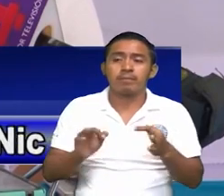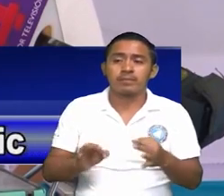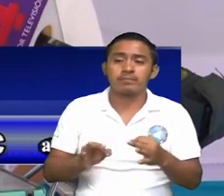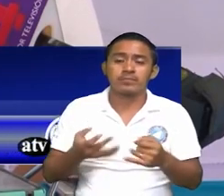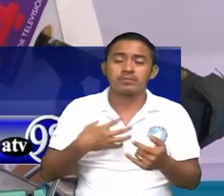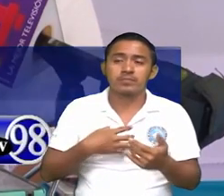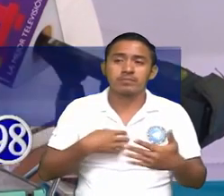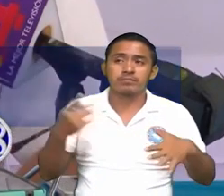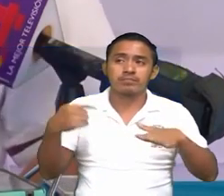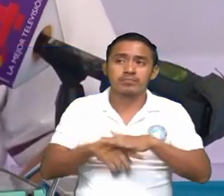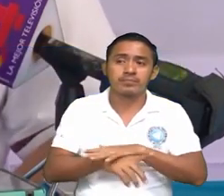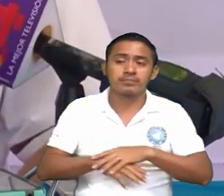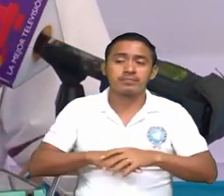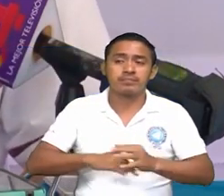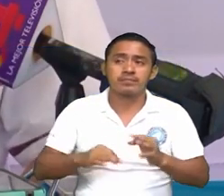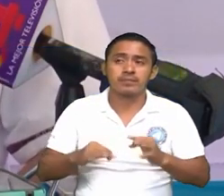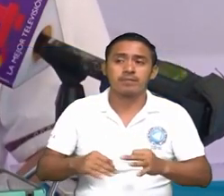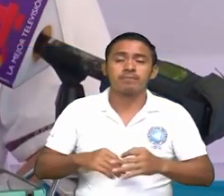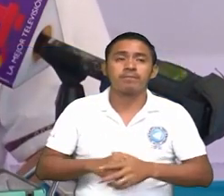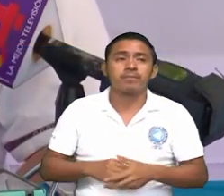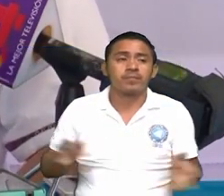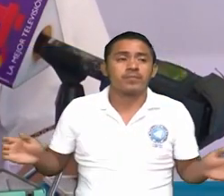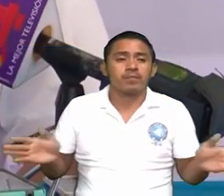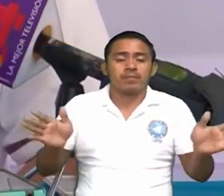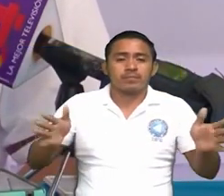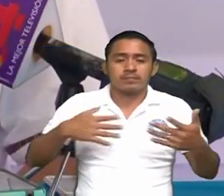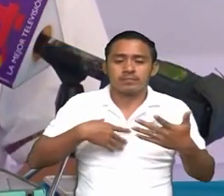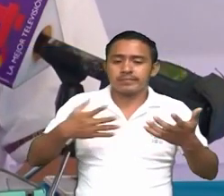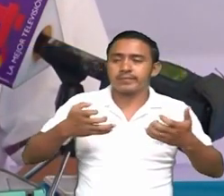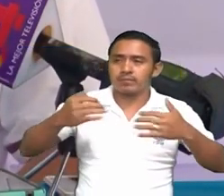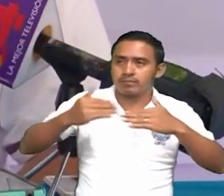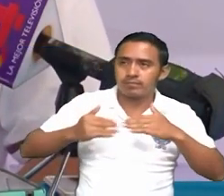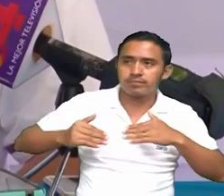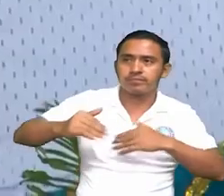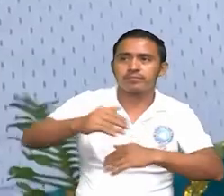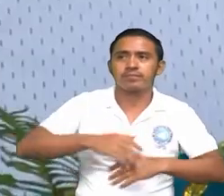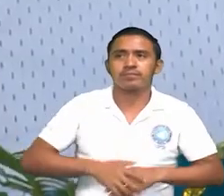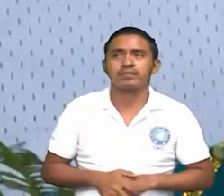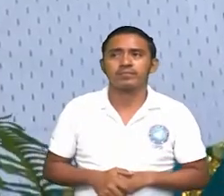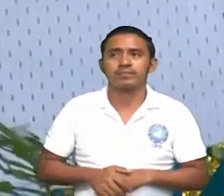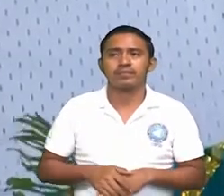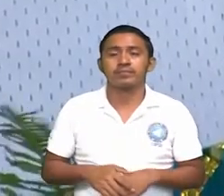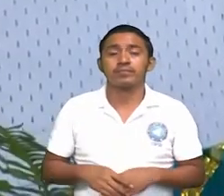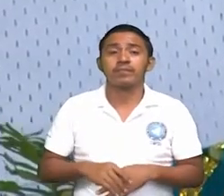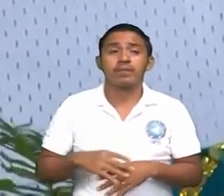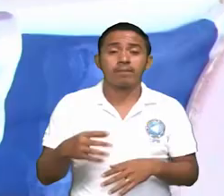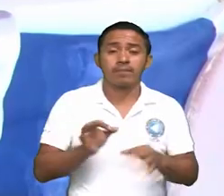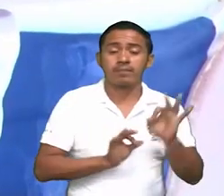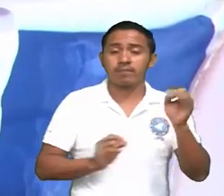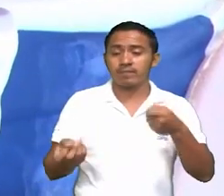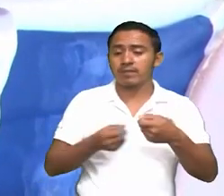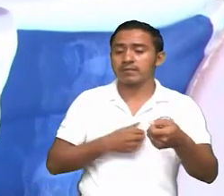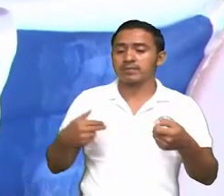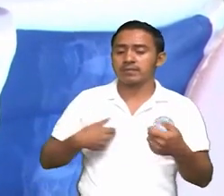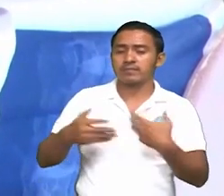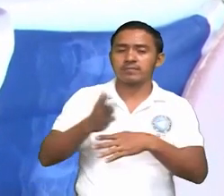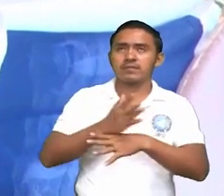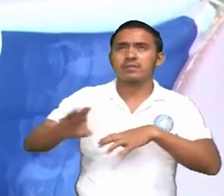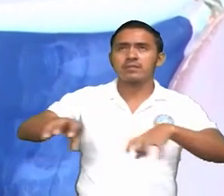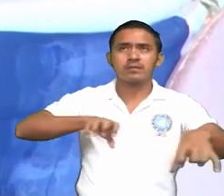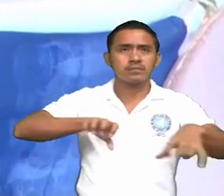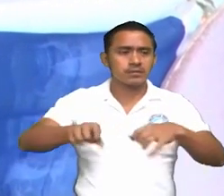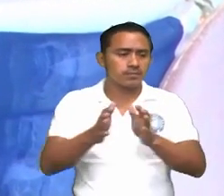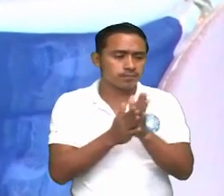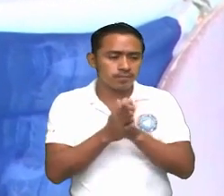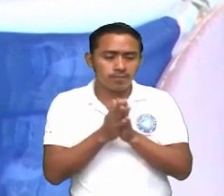metas, entonces de que las personas se impulsen a querer salir adelante porque sí se puede. En la feria se realizarán diversas actividades de